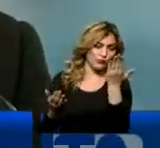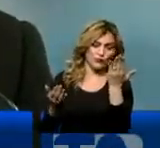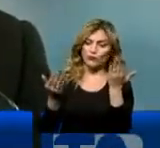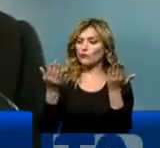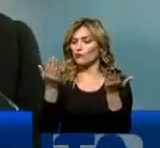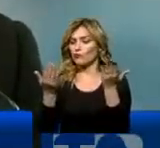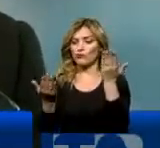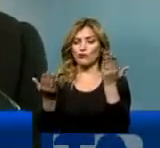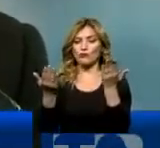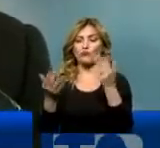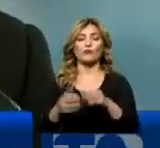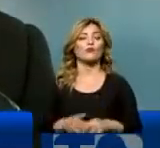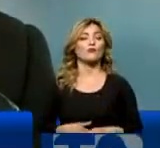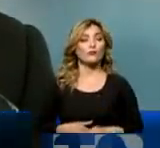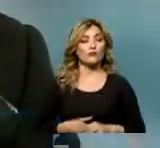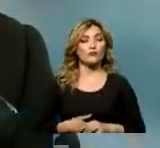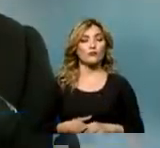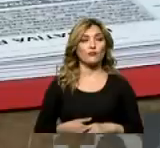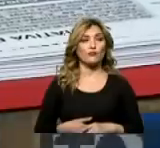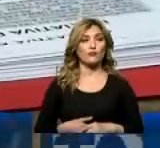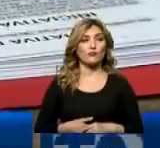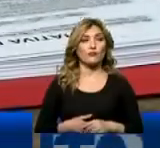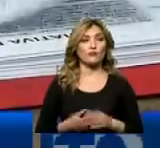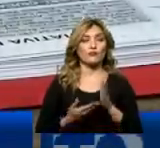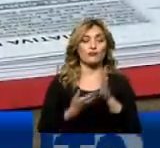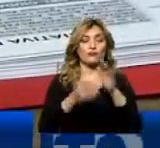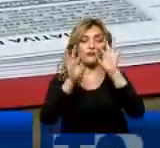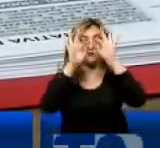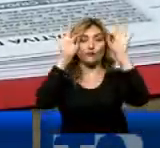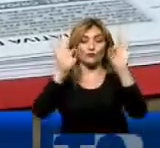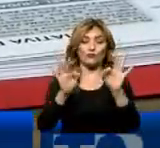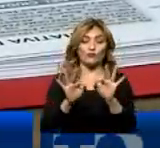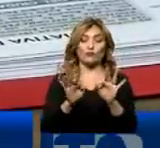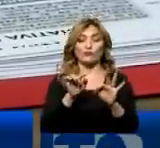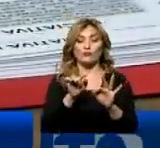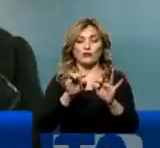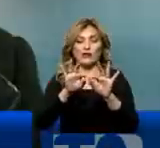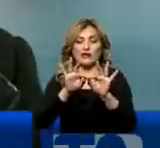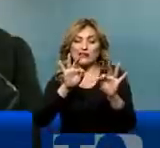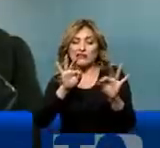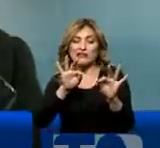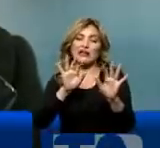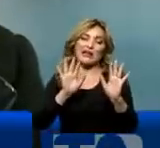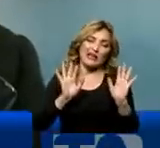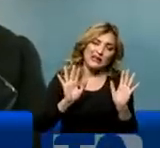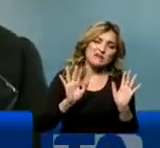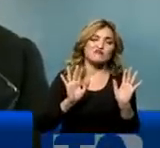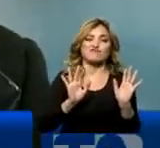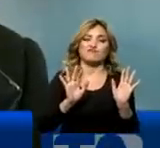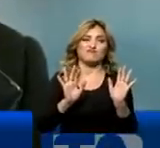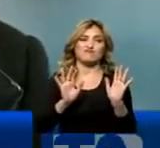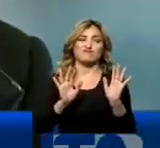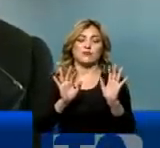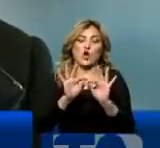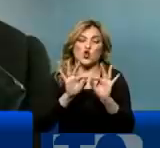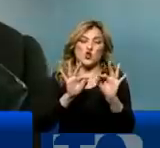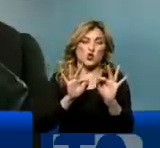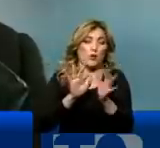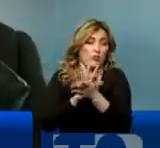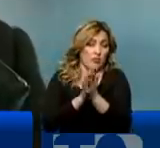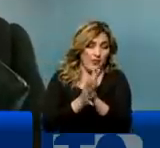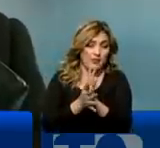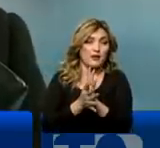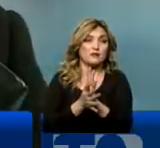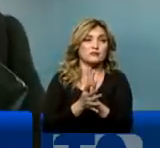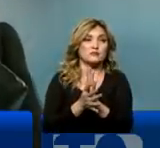darse el caso, y que de hecho se ha dado, es que algún formulario está algo, si no está roto, en este caso la parte de